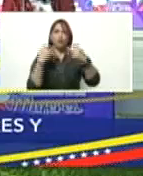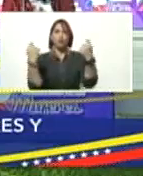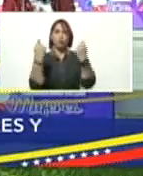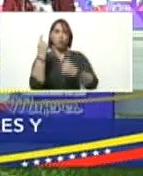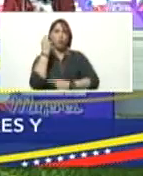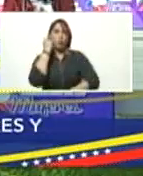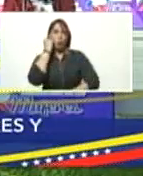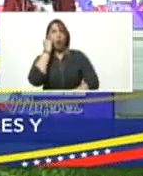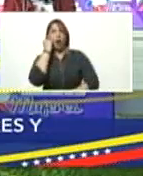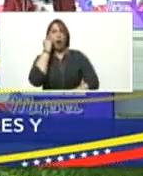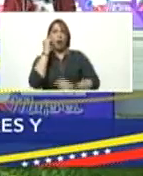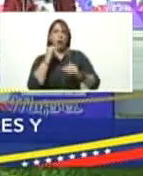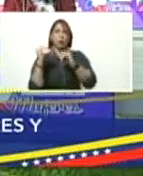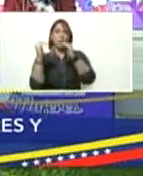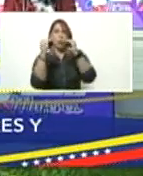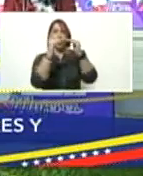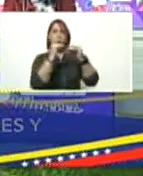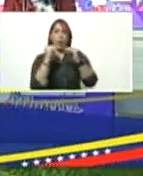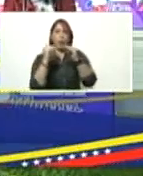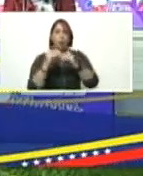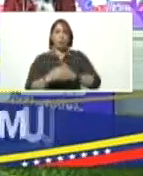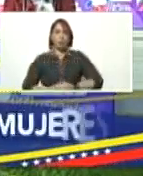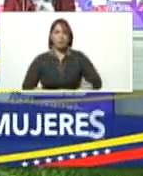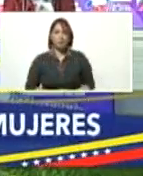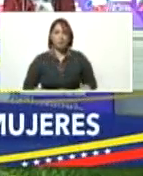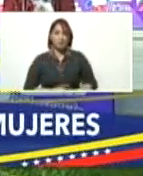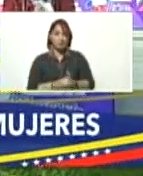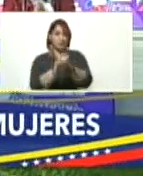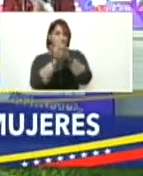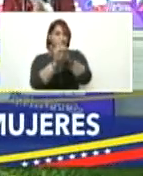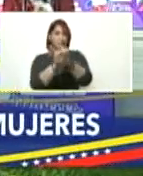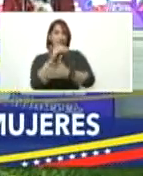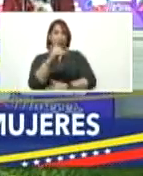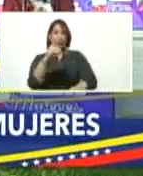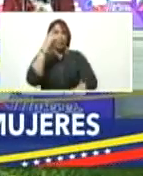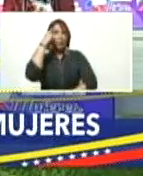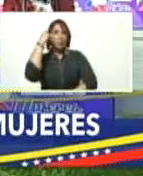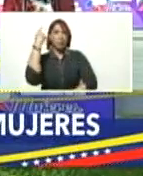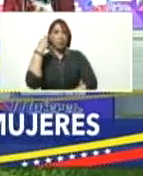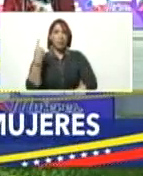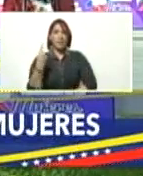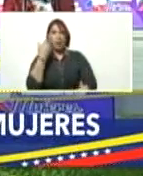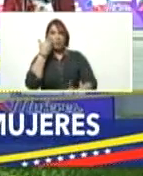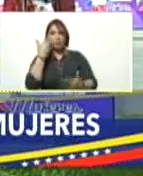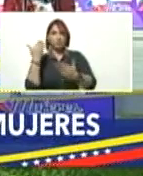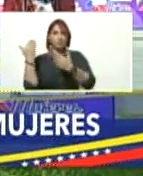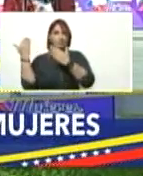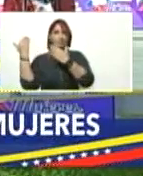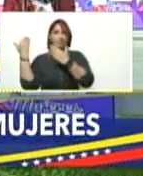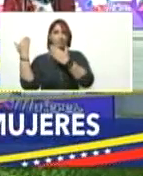Mujer e Igualdad de Género, compañera Diva Guzmán.